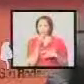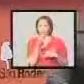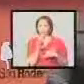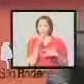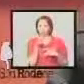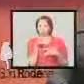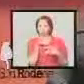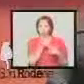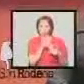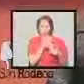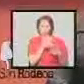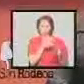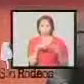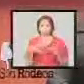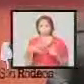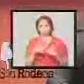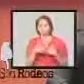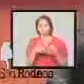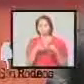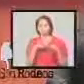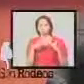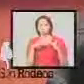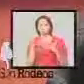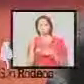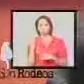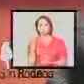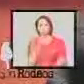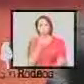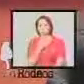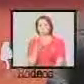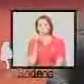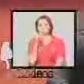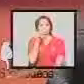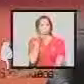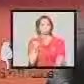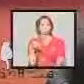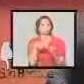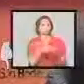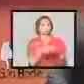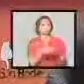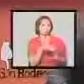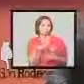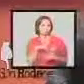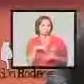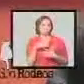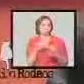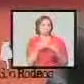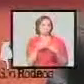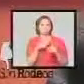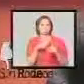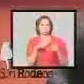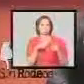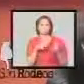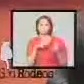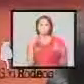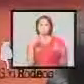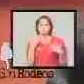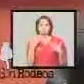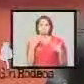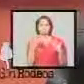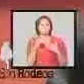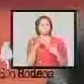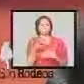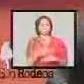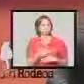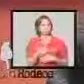acceder a un crédito de vivienda. Como le digo, con fondos especiales tenemos un monto, pero es un monto limitado, ¿verdad?